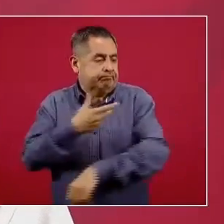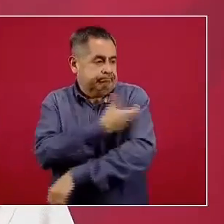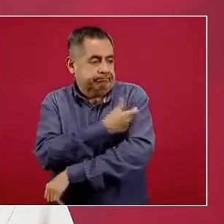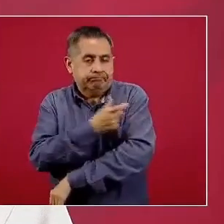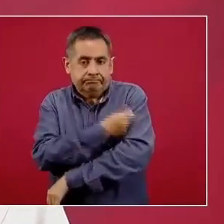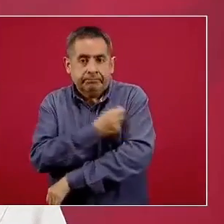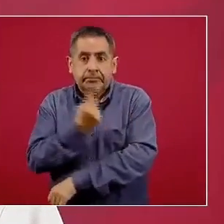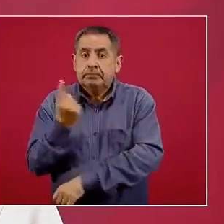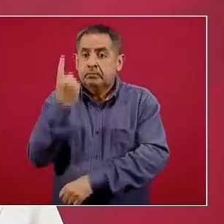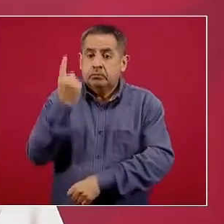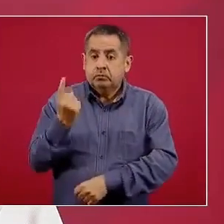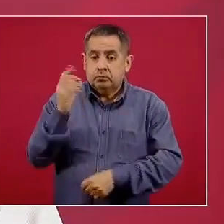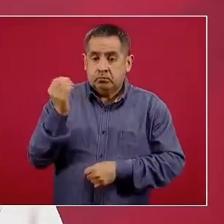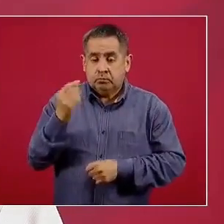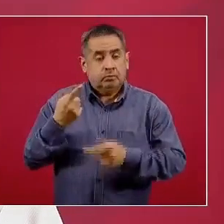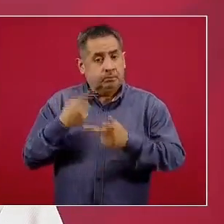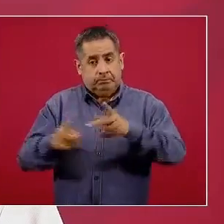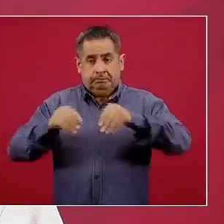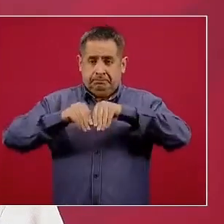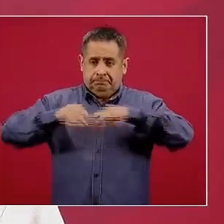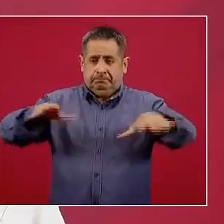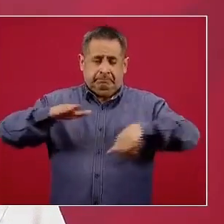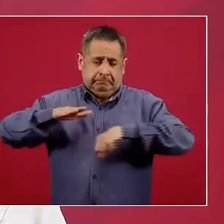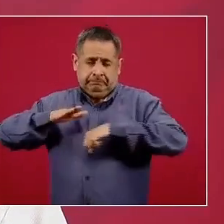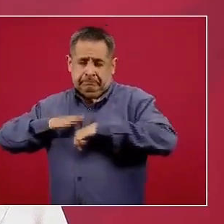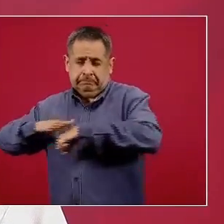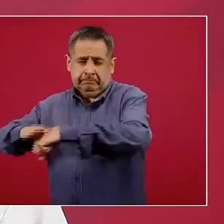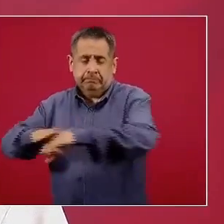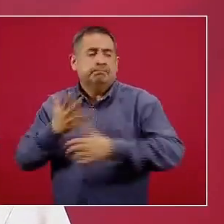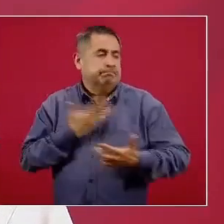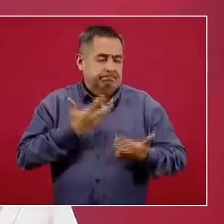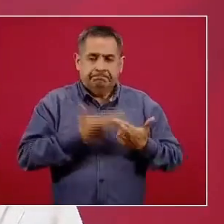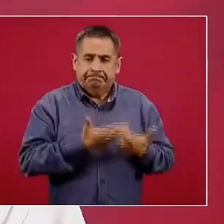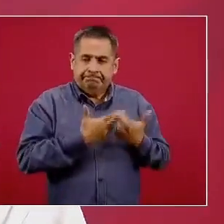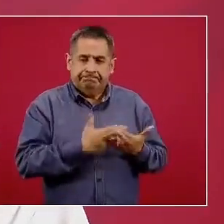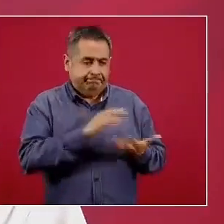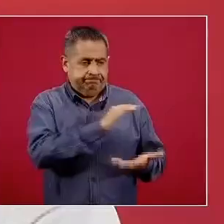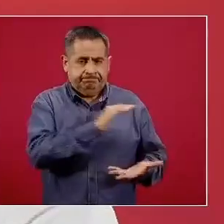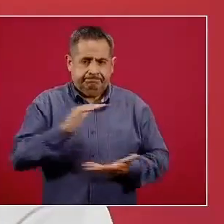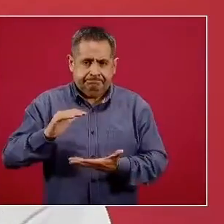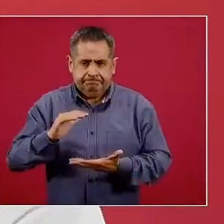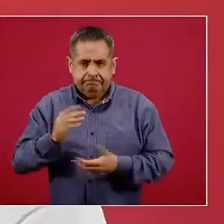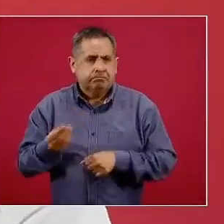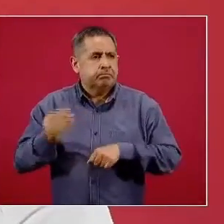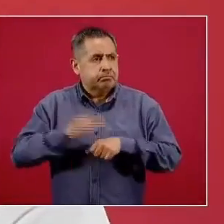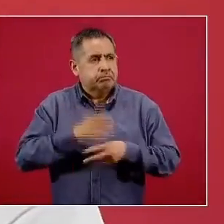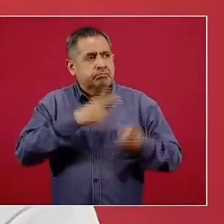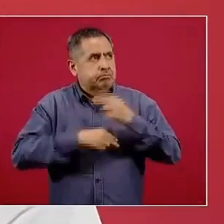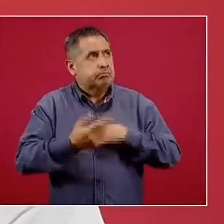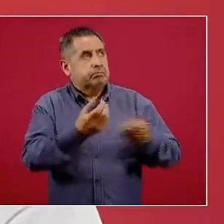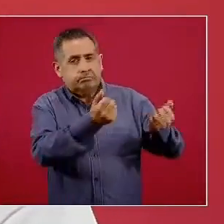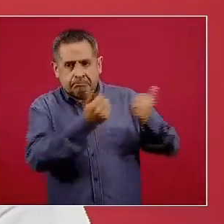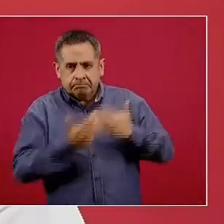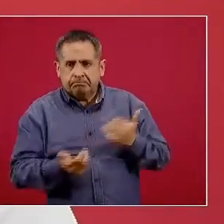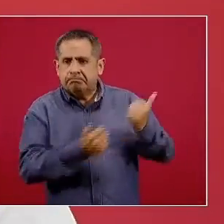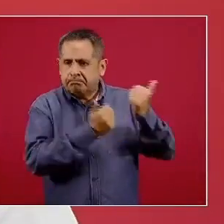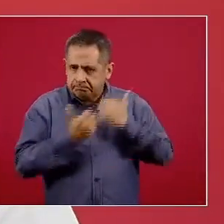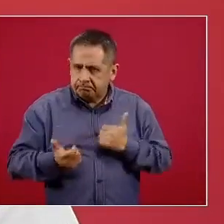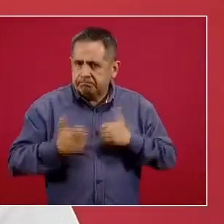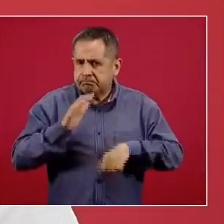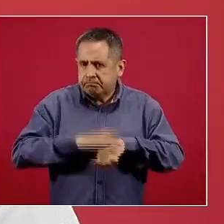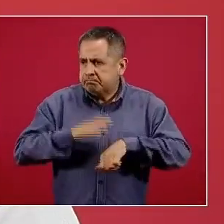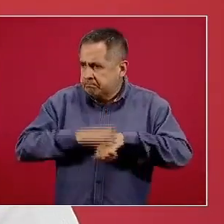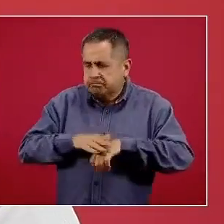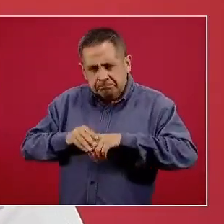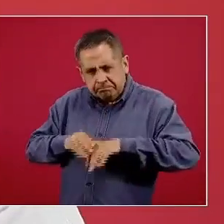1 de octubre. Tenemos ya todas las vacunas necesarias, algunas más irán llegando en embarques a lo largo de